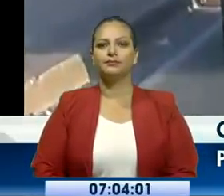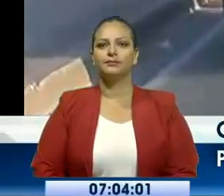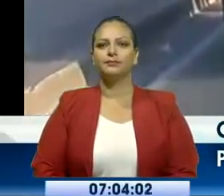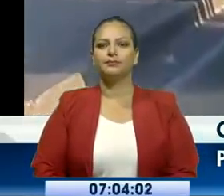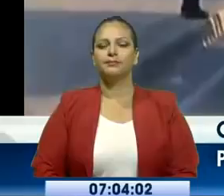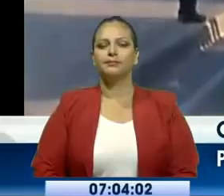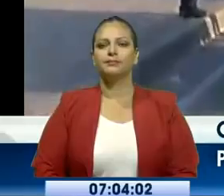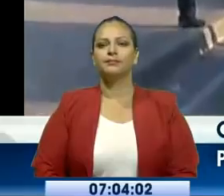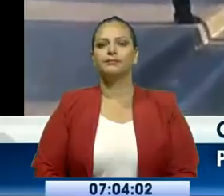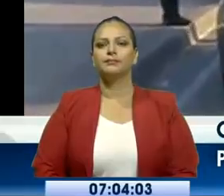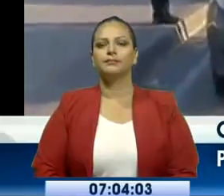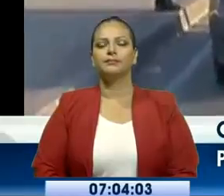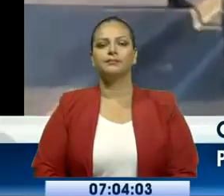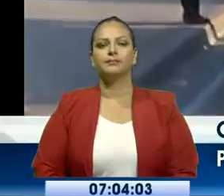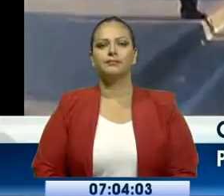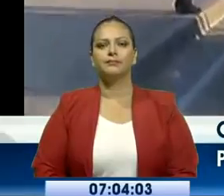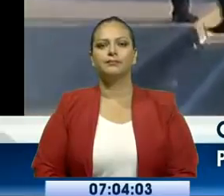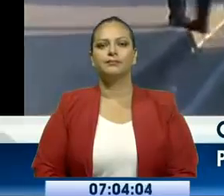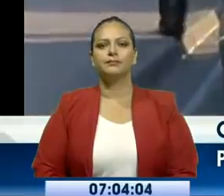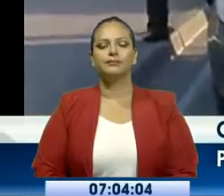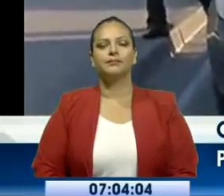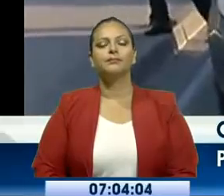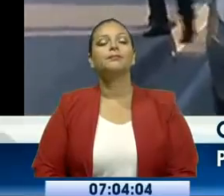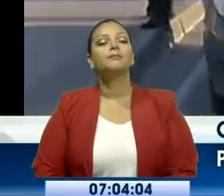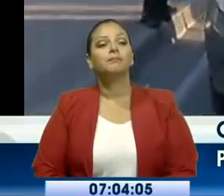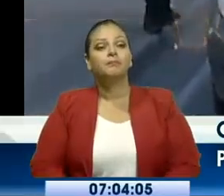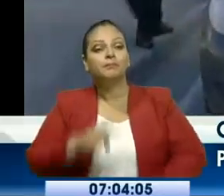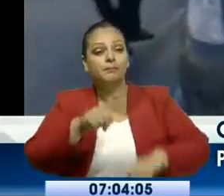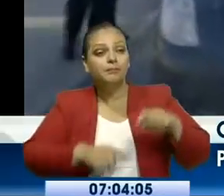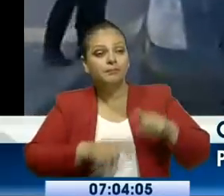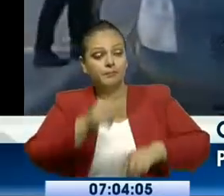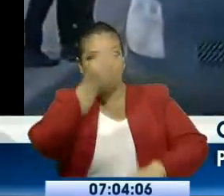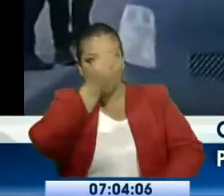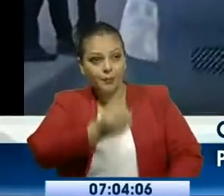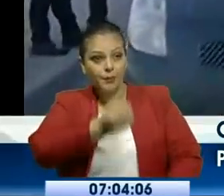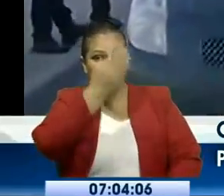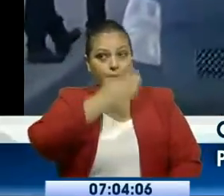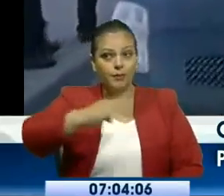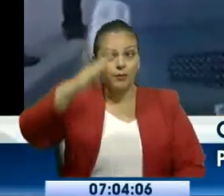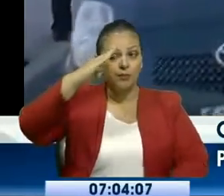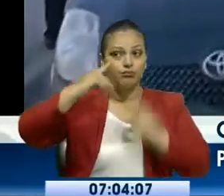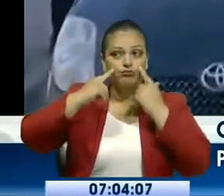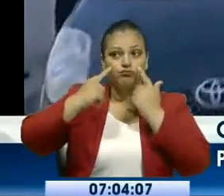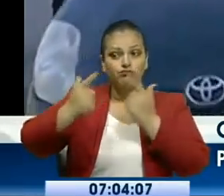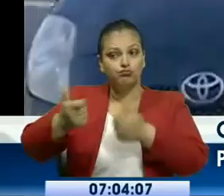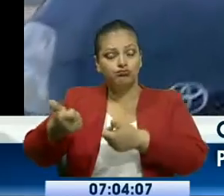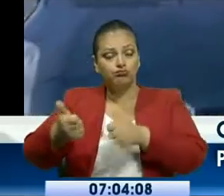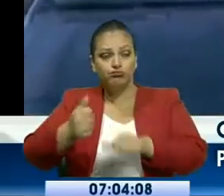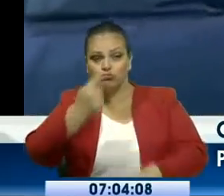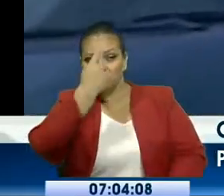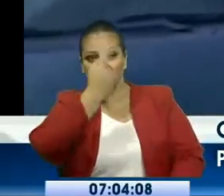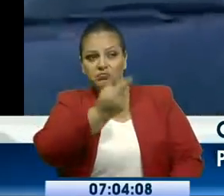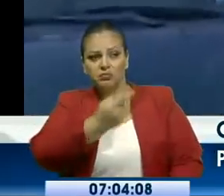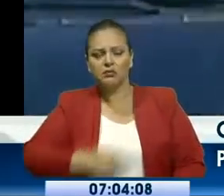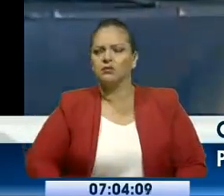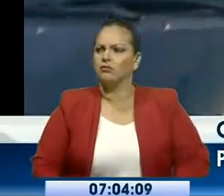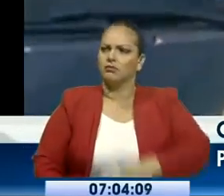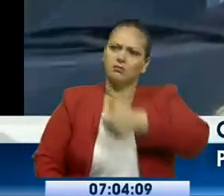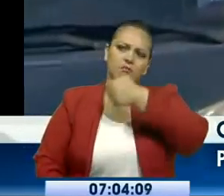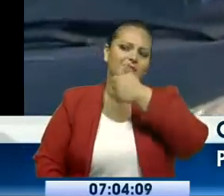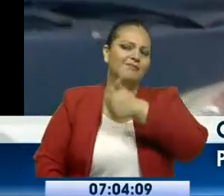entre dialogamos con los conductores de autos. Amigos, buenos días. ¿Qué opina del operativo de la policía? Está bien, así que sea todos los